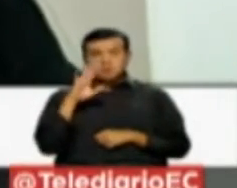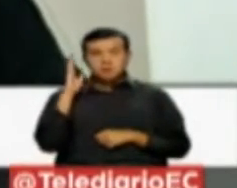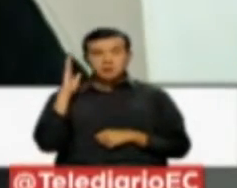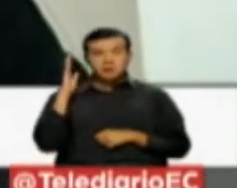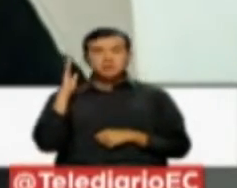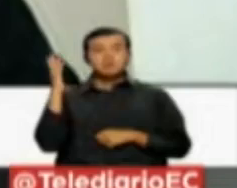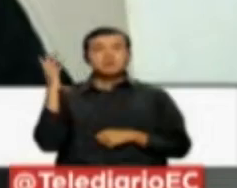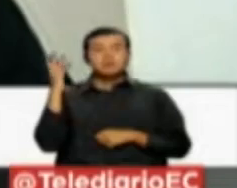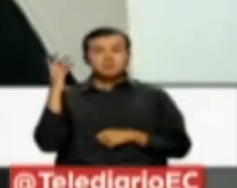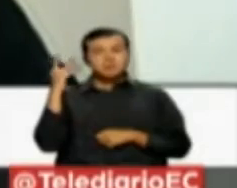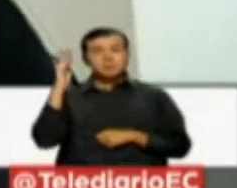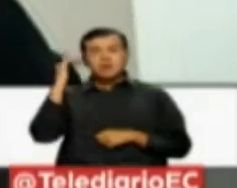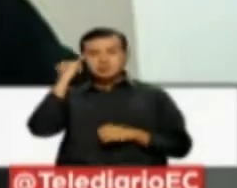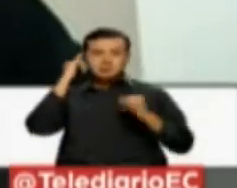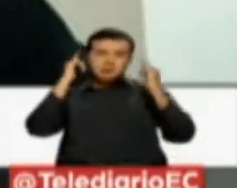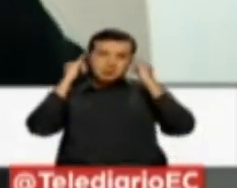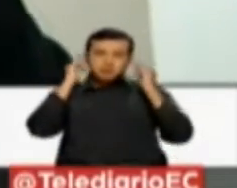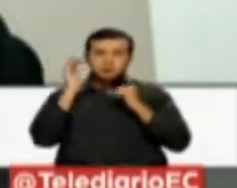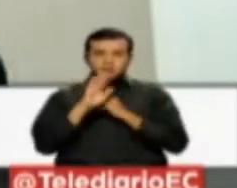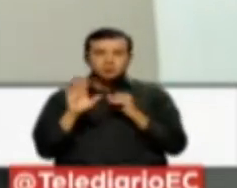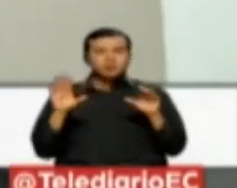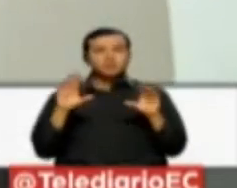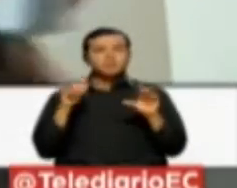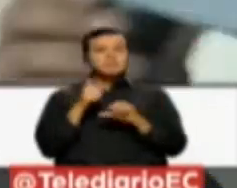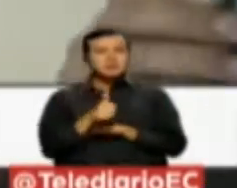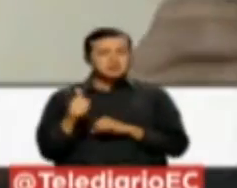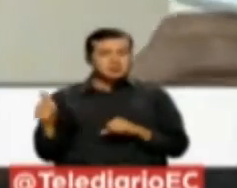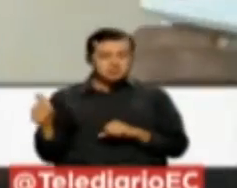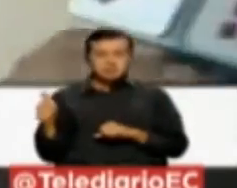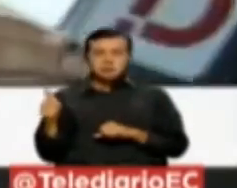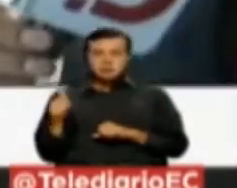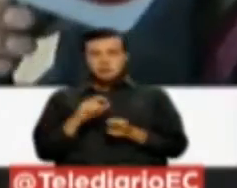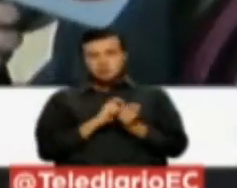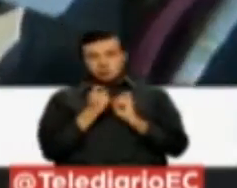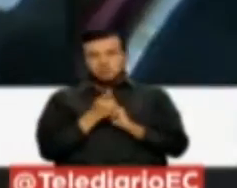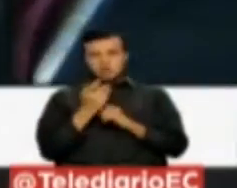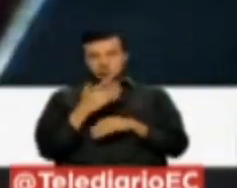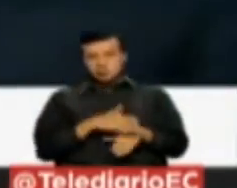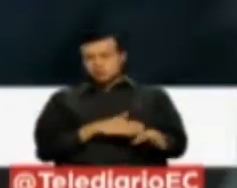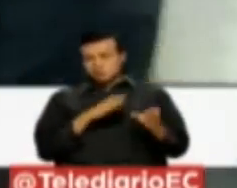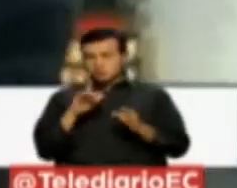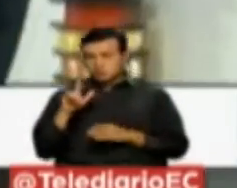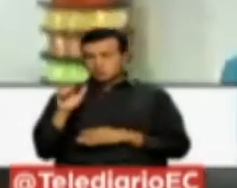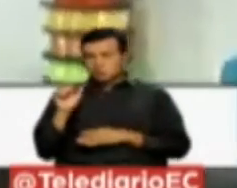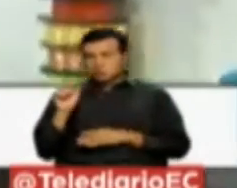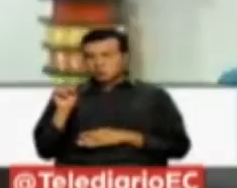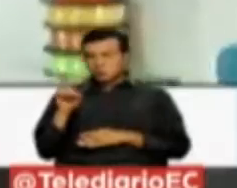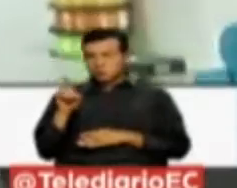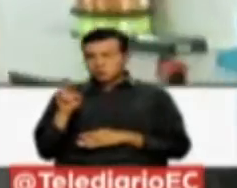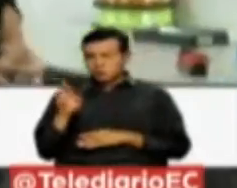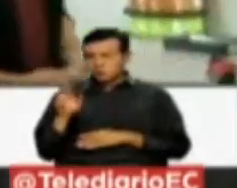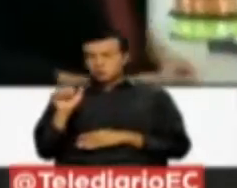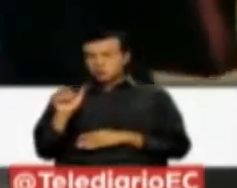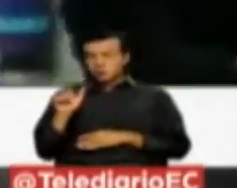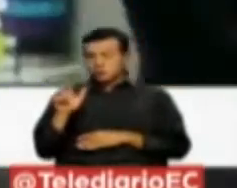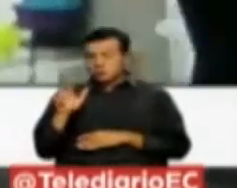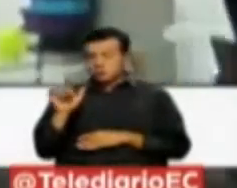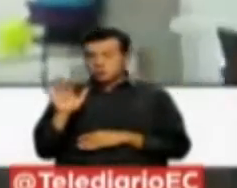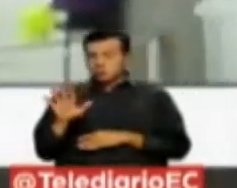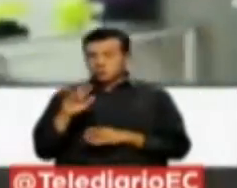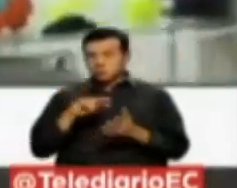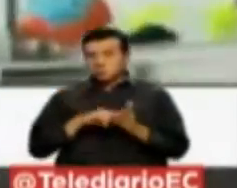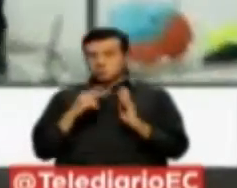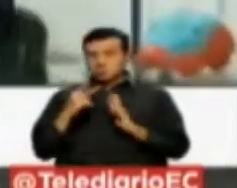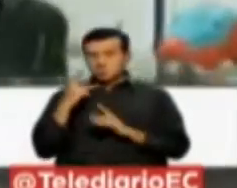cosas disruptivas, que genere un cambio. Bueno, voy a conversar acá con Leandro Álvarez, tecnología